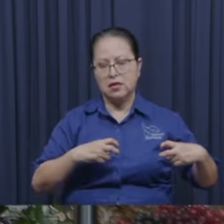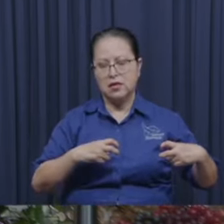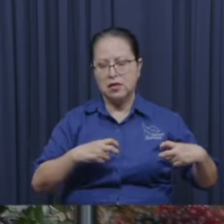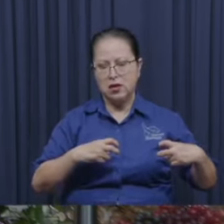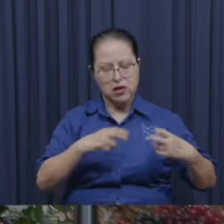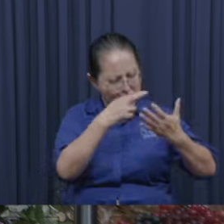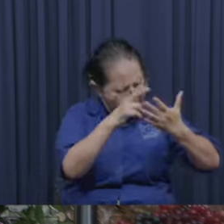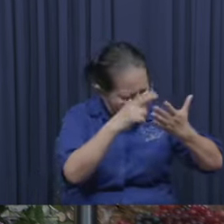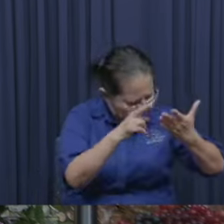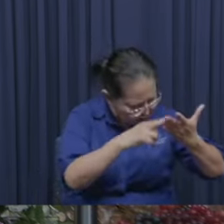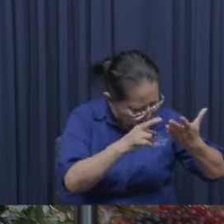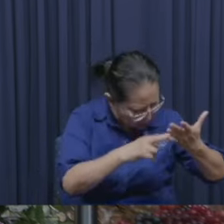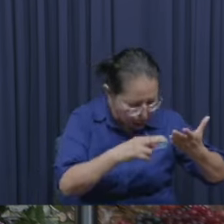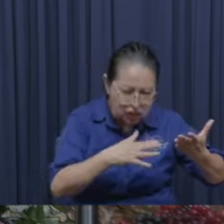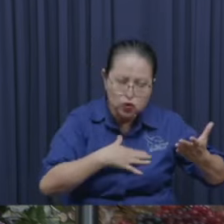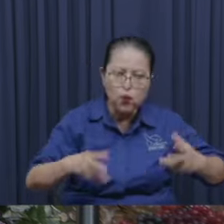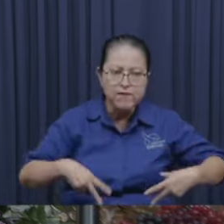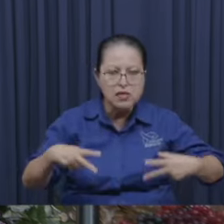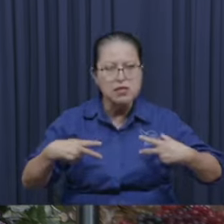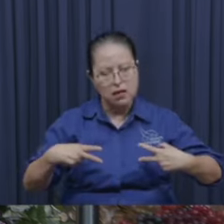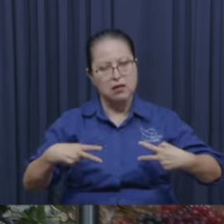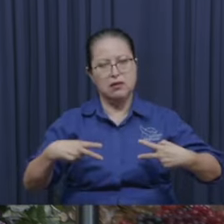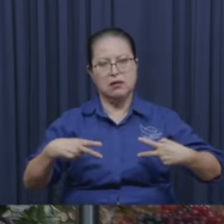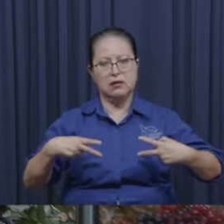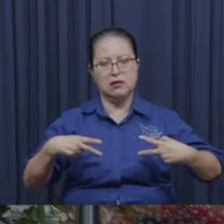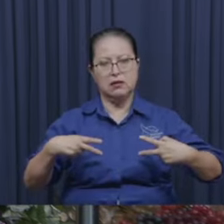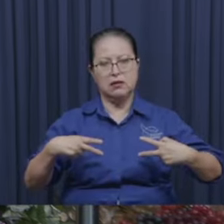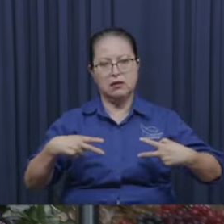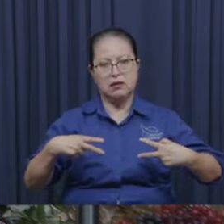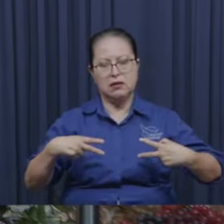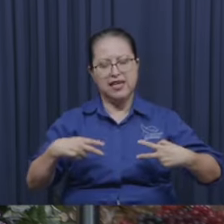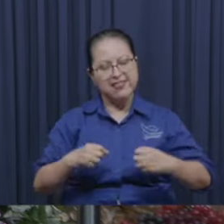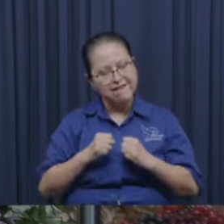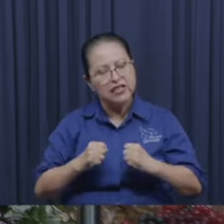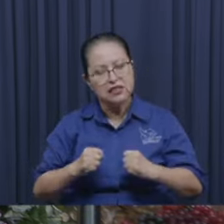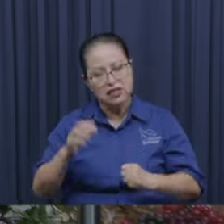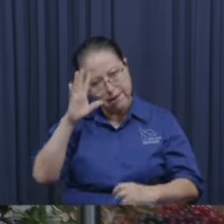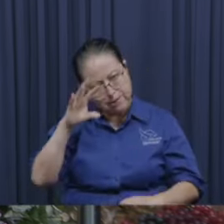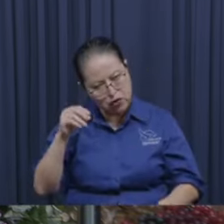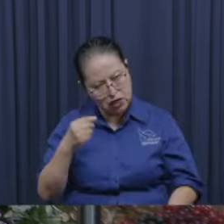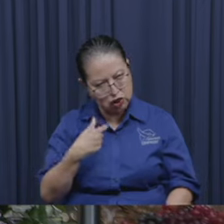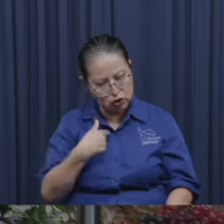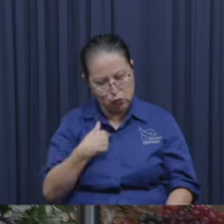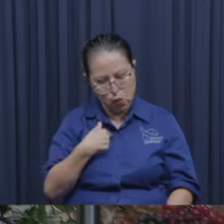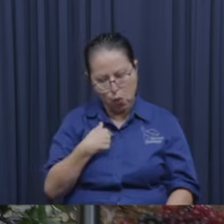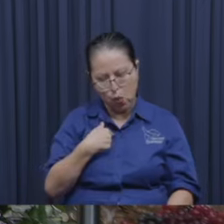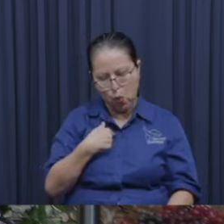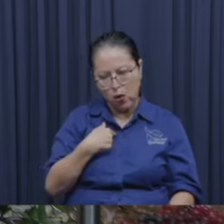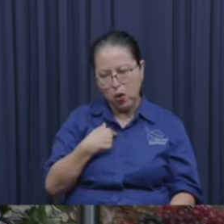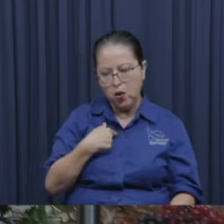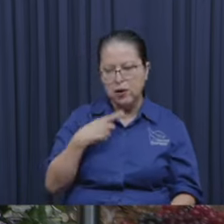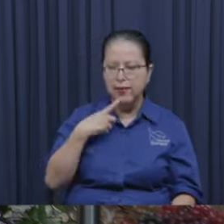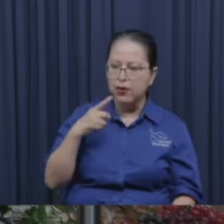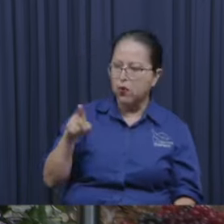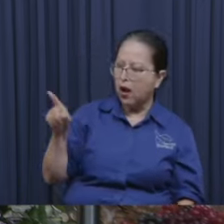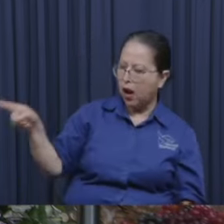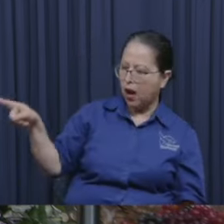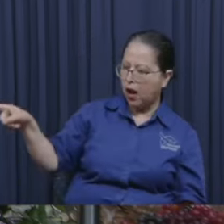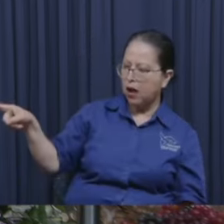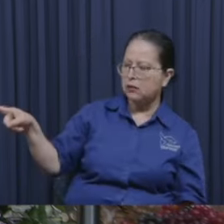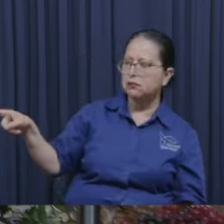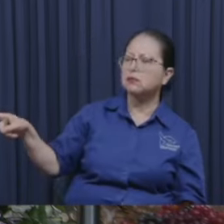hermano porque nos queremos demasiado cuando no se trata de juzgar a otro le sacamos